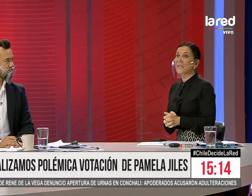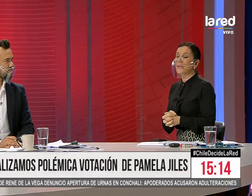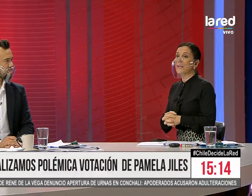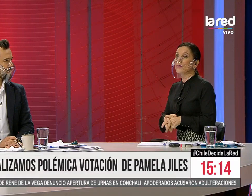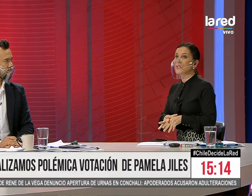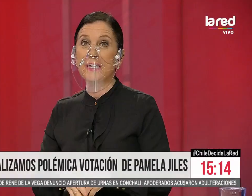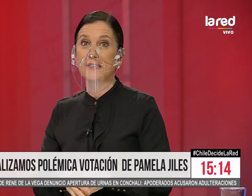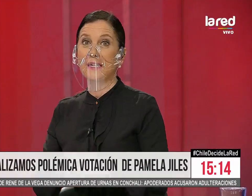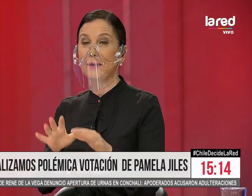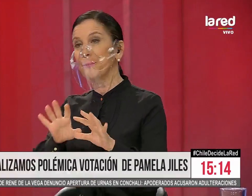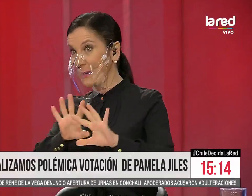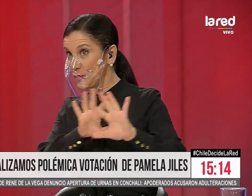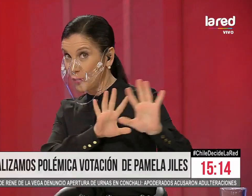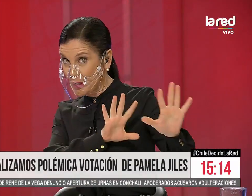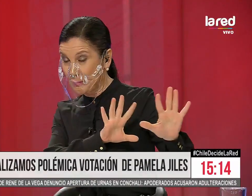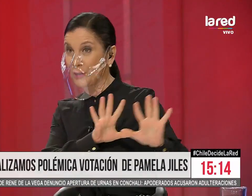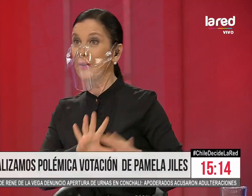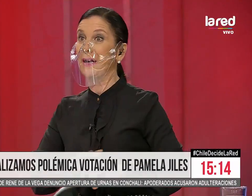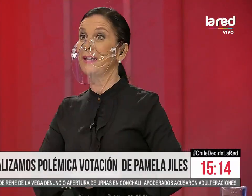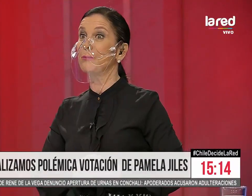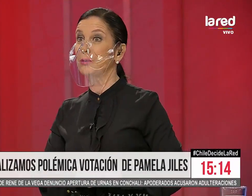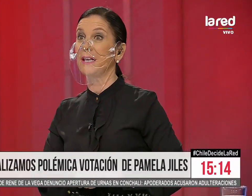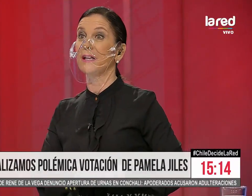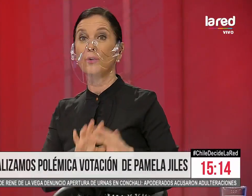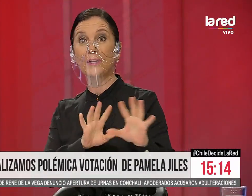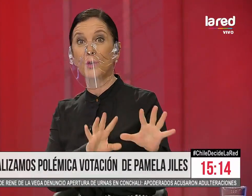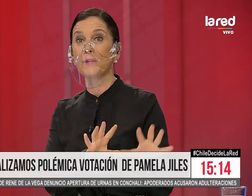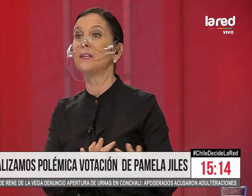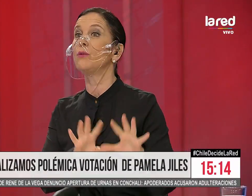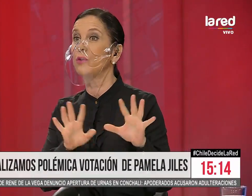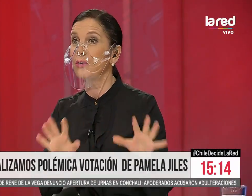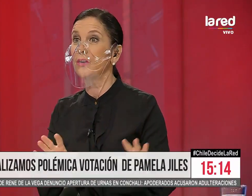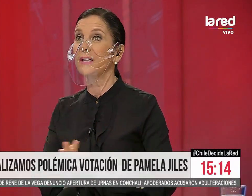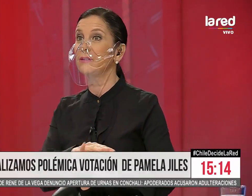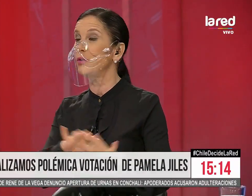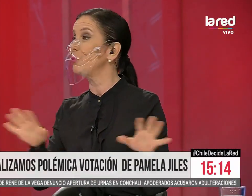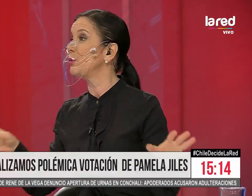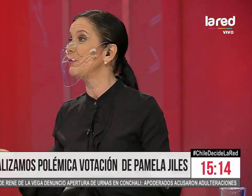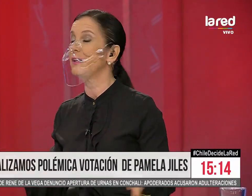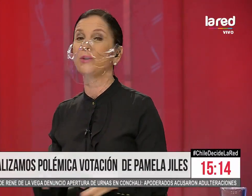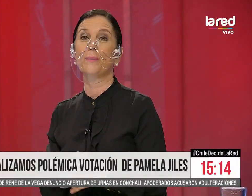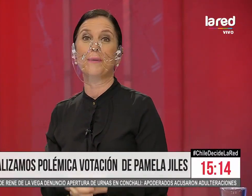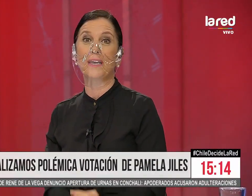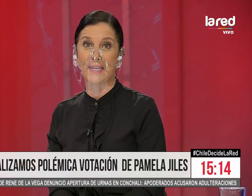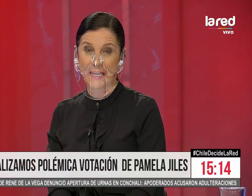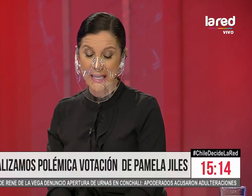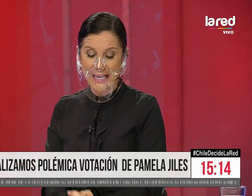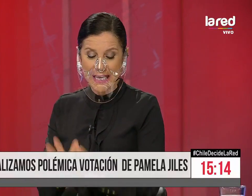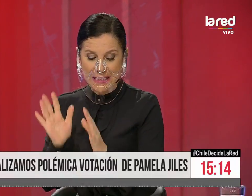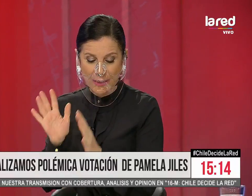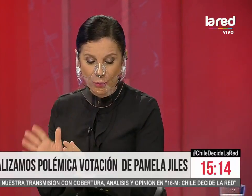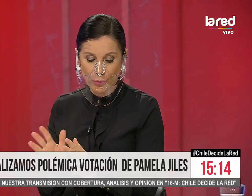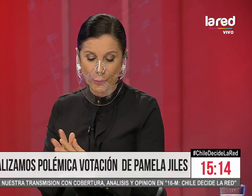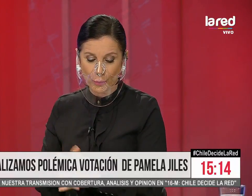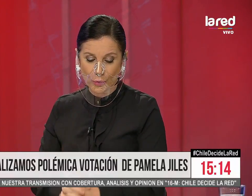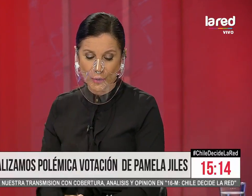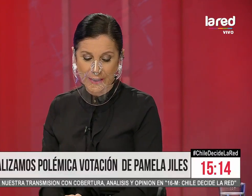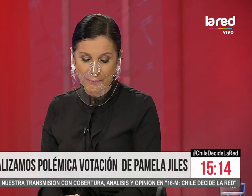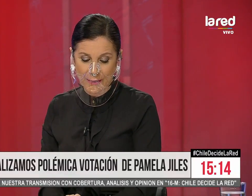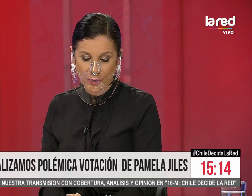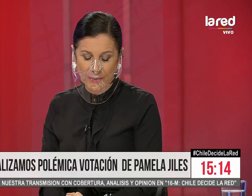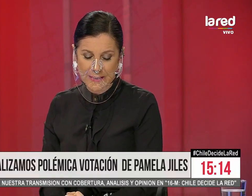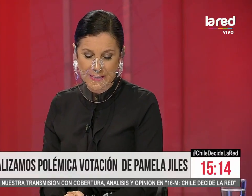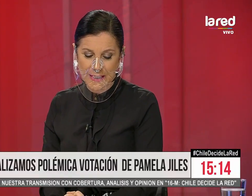solo señalar lo siguiente. Eso con respecto a la diputada. ¿Logra el objetivo? Lo logra, todo el mundo hablando de Pamela Giles. Segundo